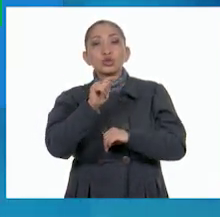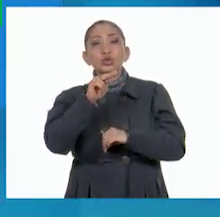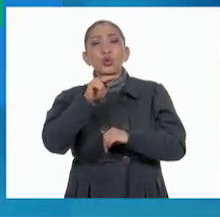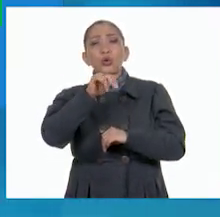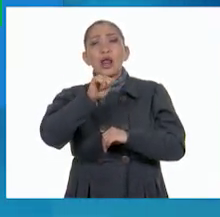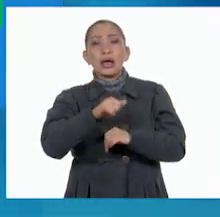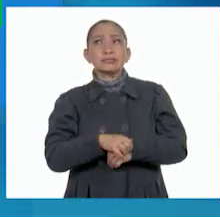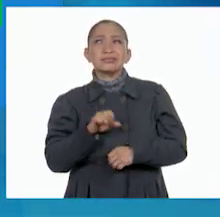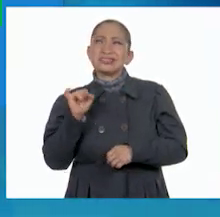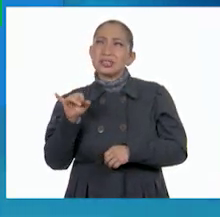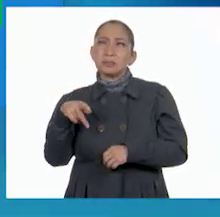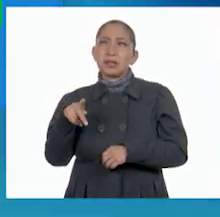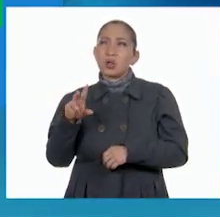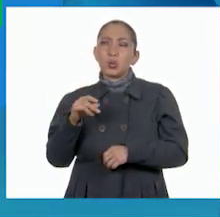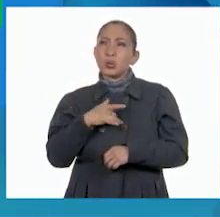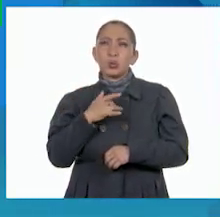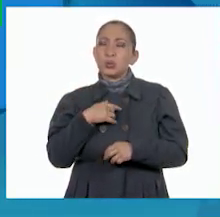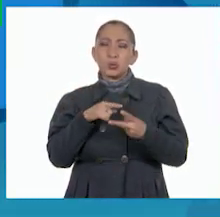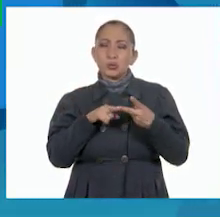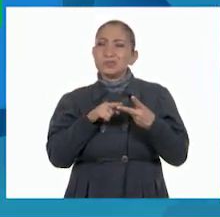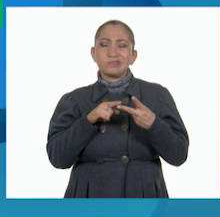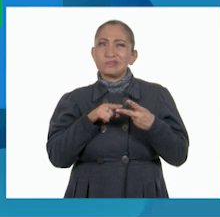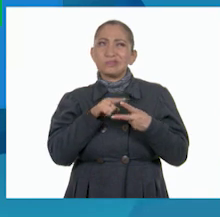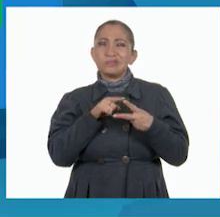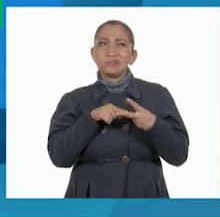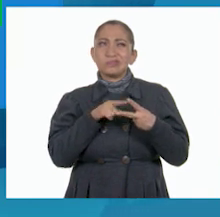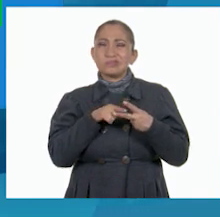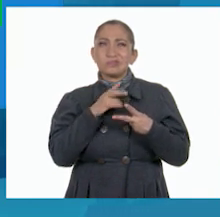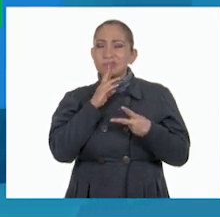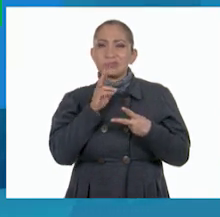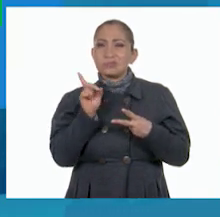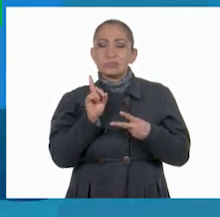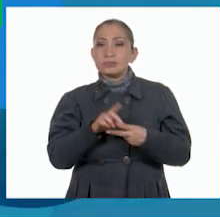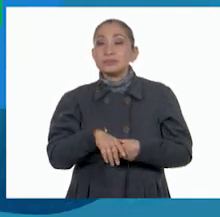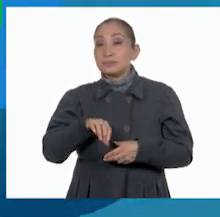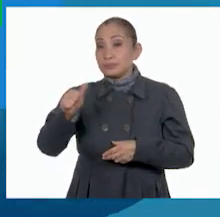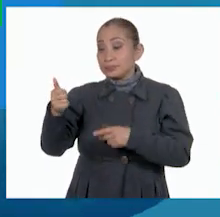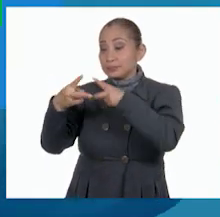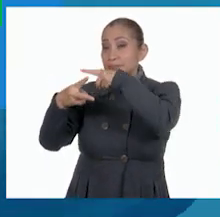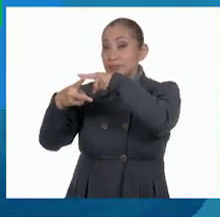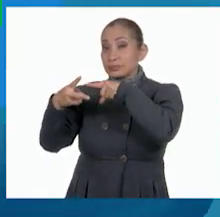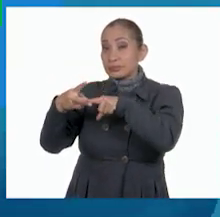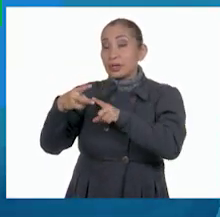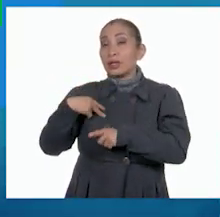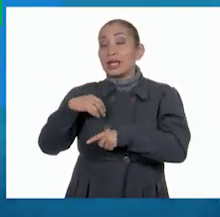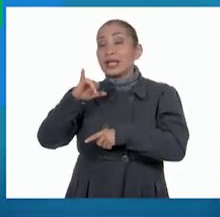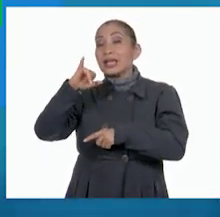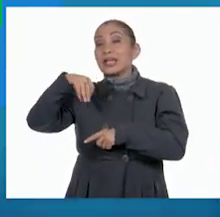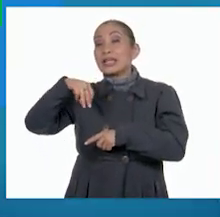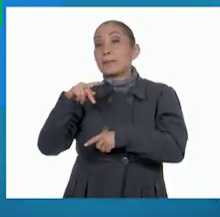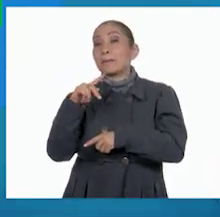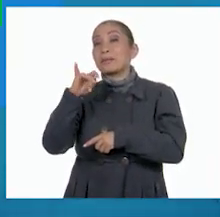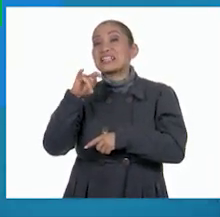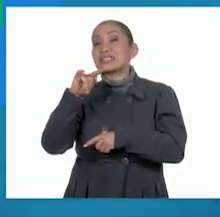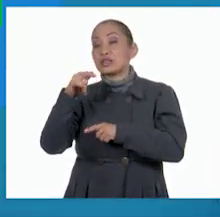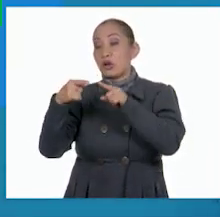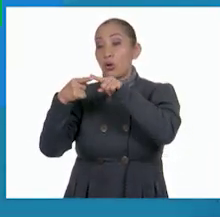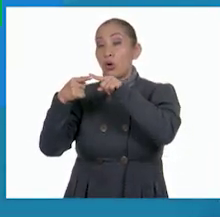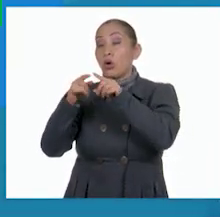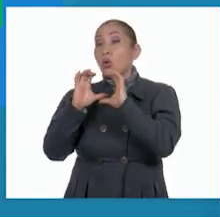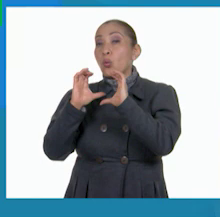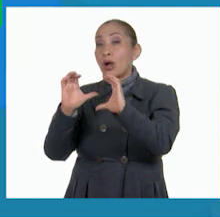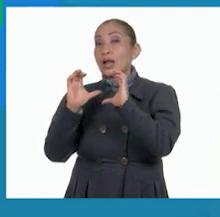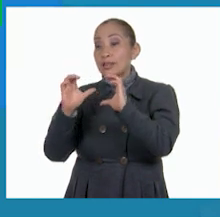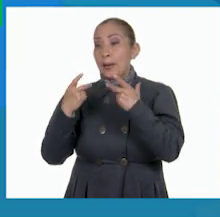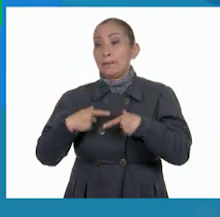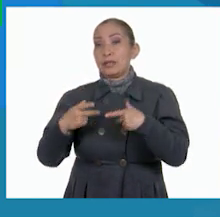Pues sí, es cierto, pero no va tanto con la respuesta. No, ¿verdad? Mensaje implícito sería que hay que cuidar bien